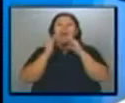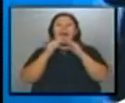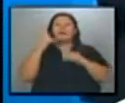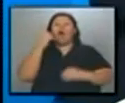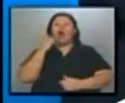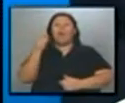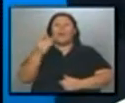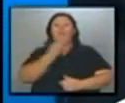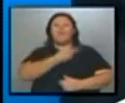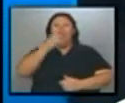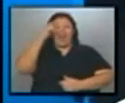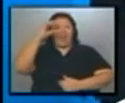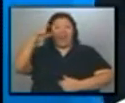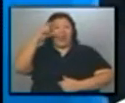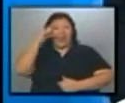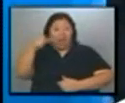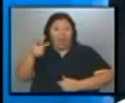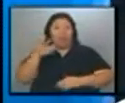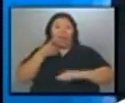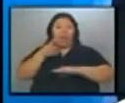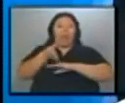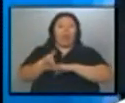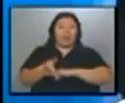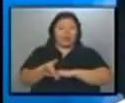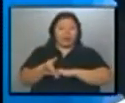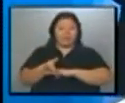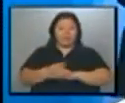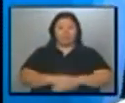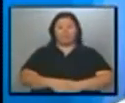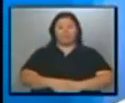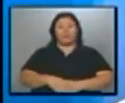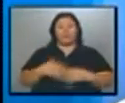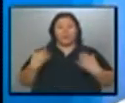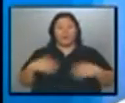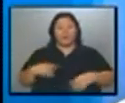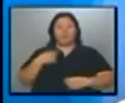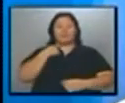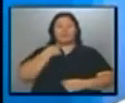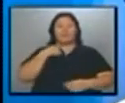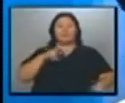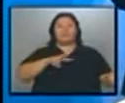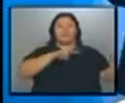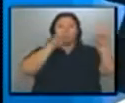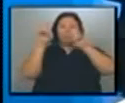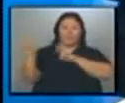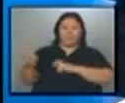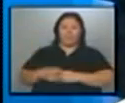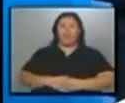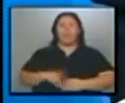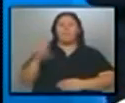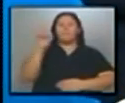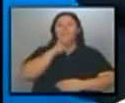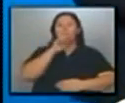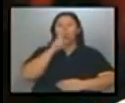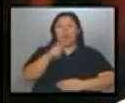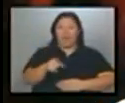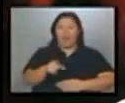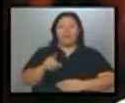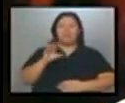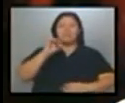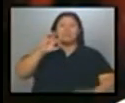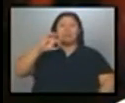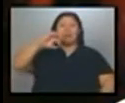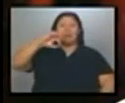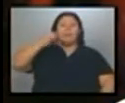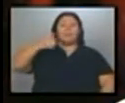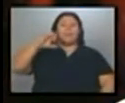¿Cambiamos de tema? Bueno, vamos a relajar un poquito. Pampita cayó parada, es el título de Pronto, que siempre son picantes para el titular, y